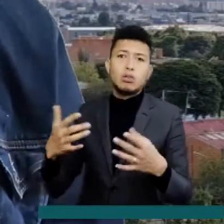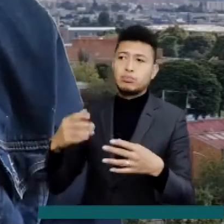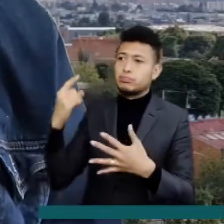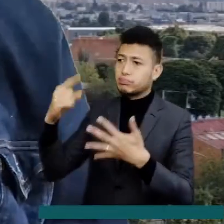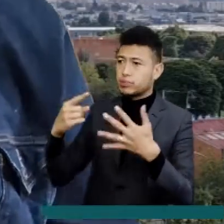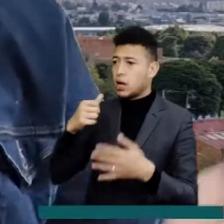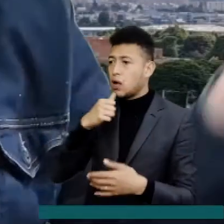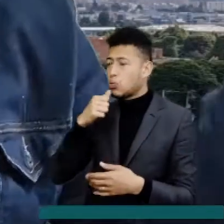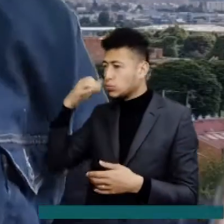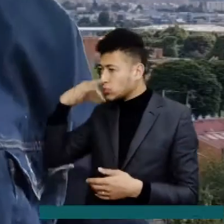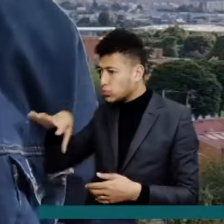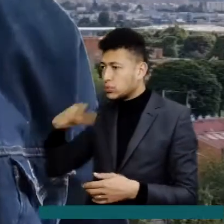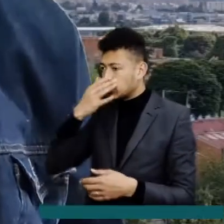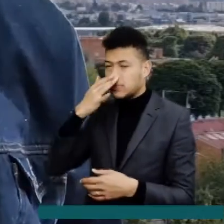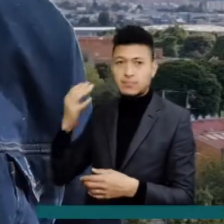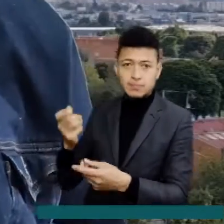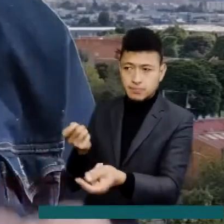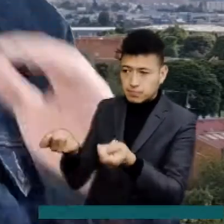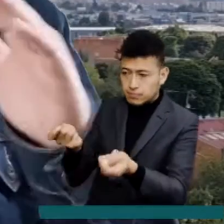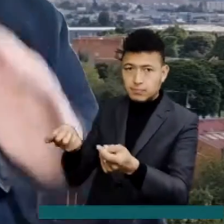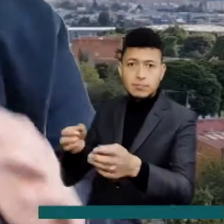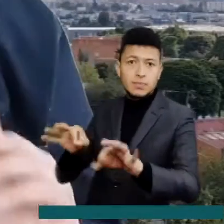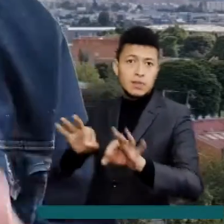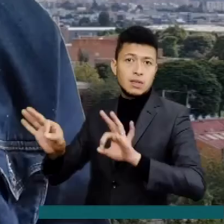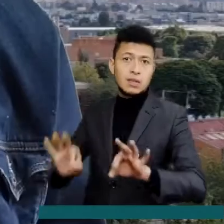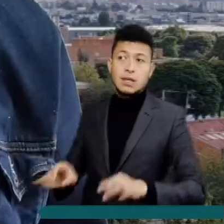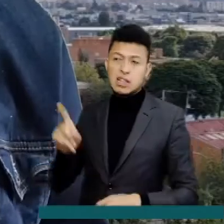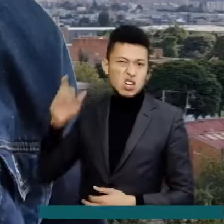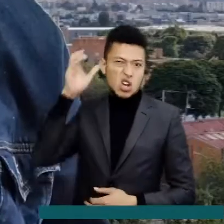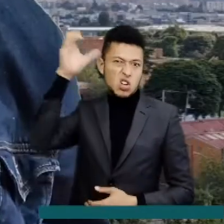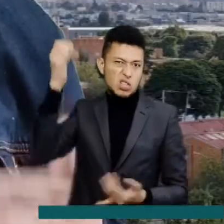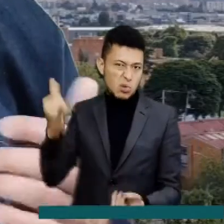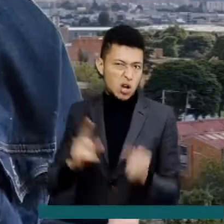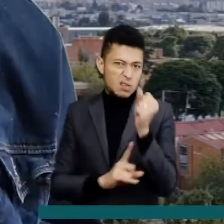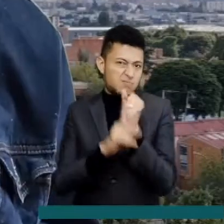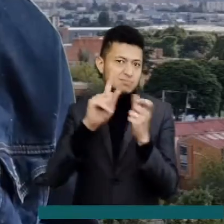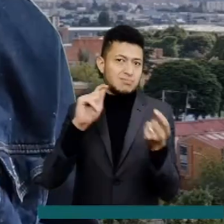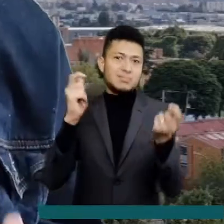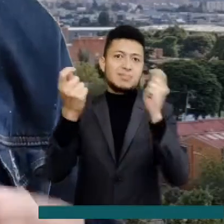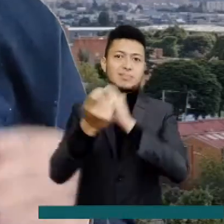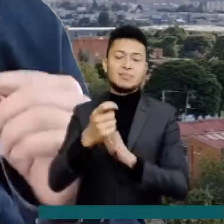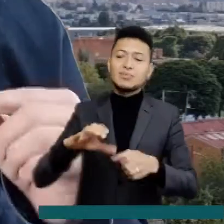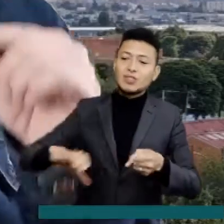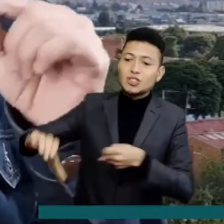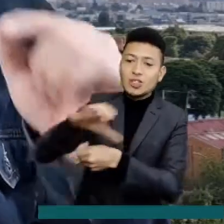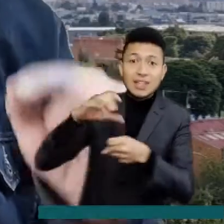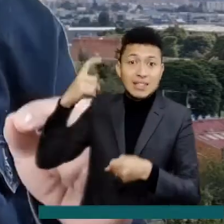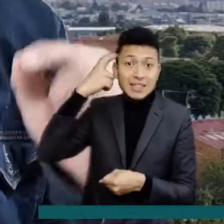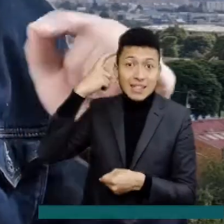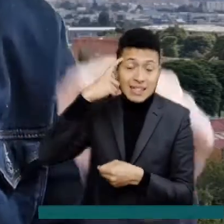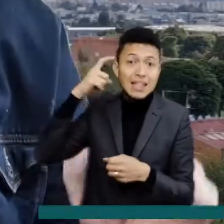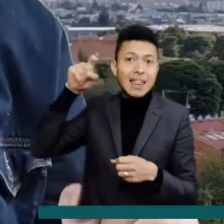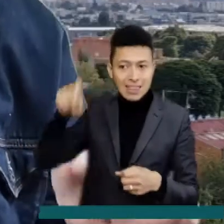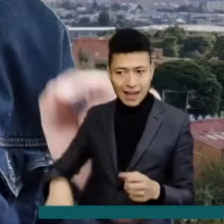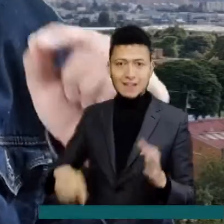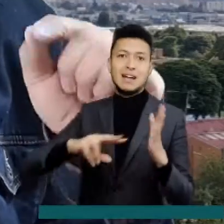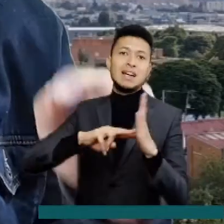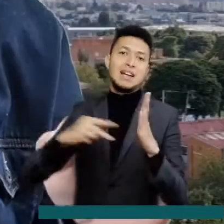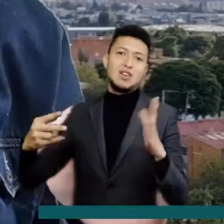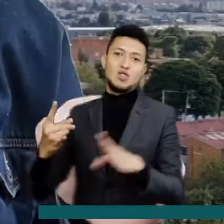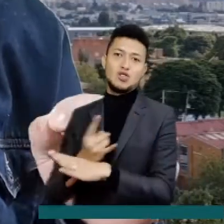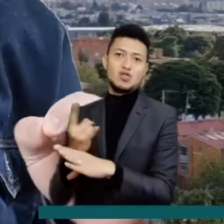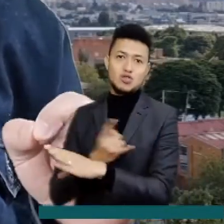residuales obviamente no hablamos de eso el concepto contemporáneo de ciudad inteligente debe pasar por el uso de las